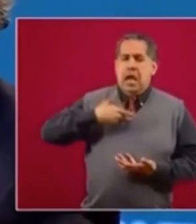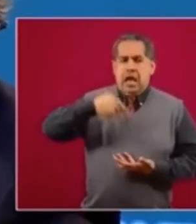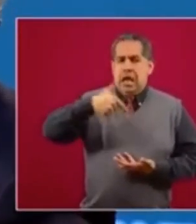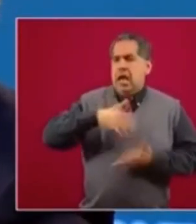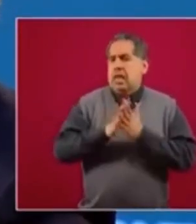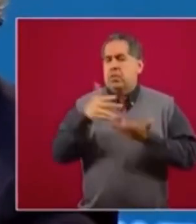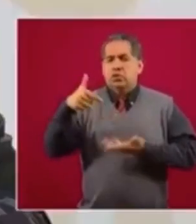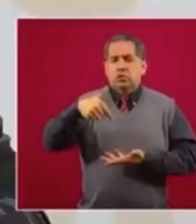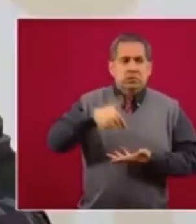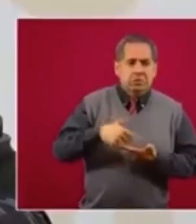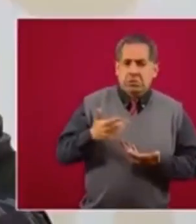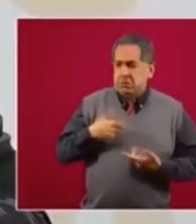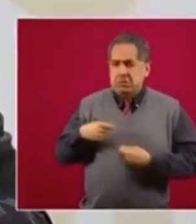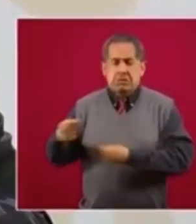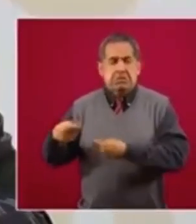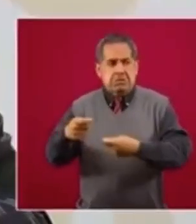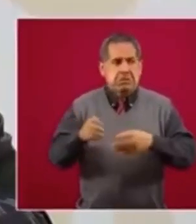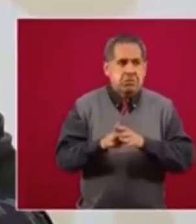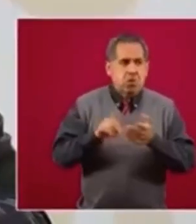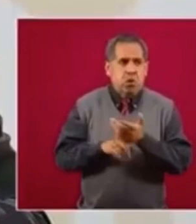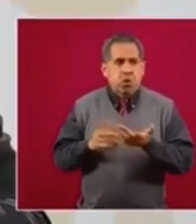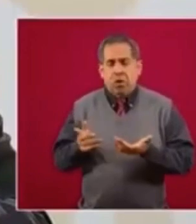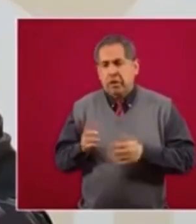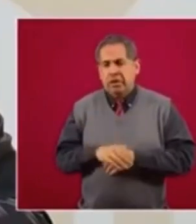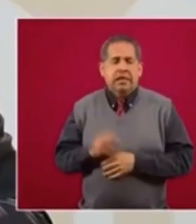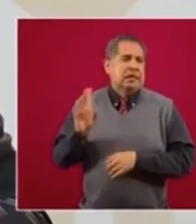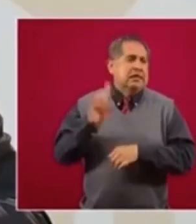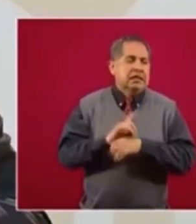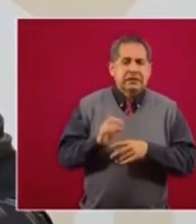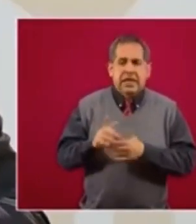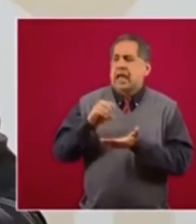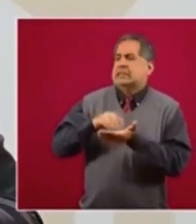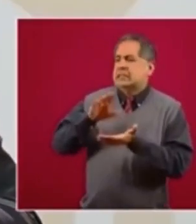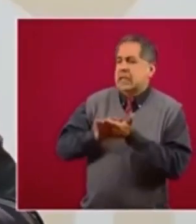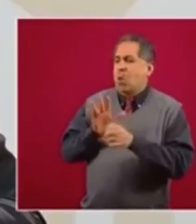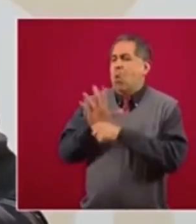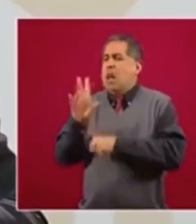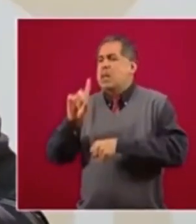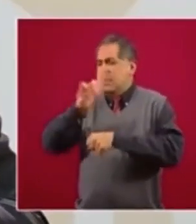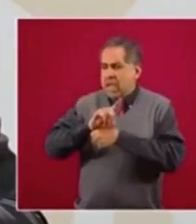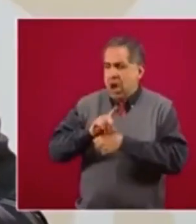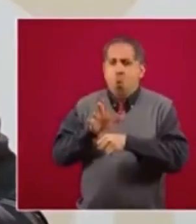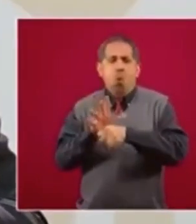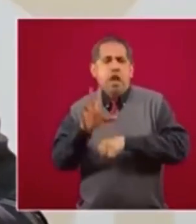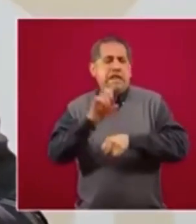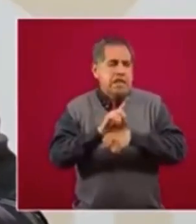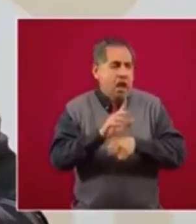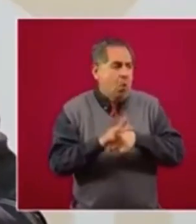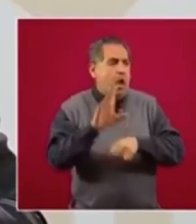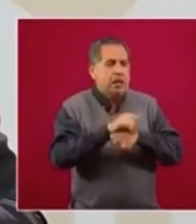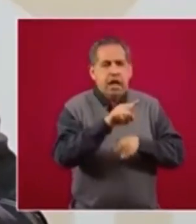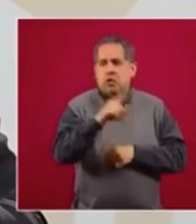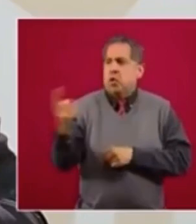escuelas, pero que les dieran una cita escalonada para que pudieran ir a la